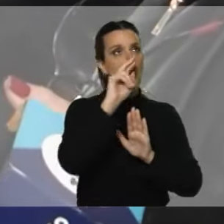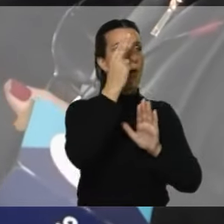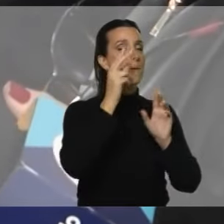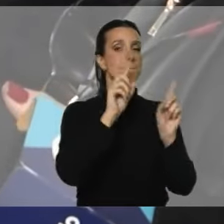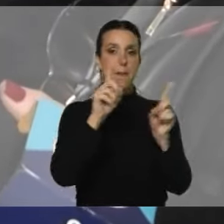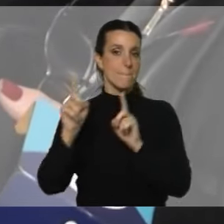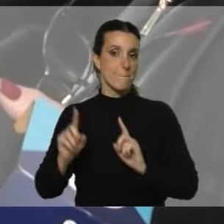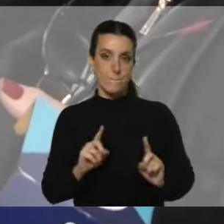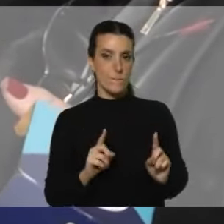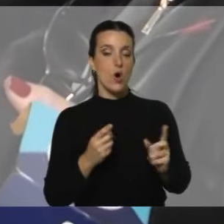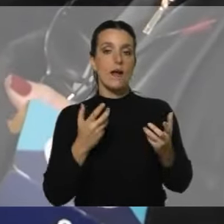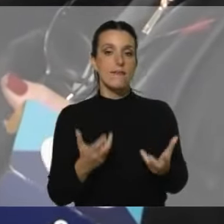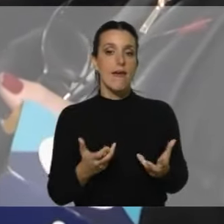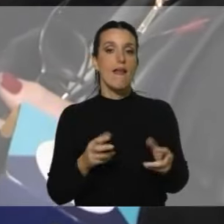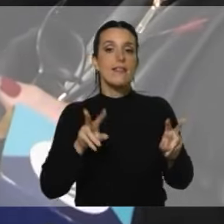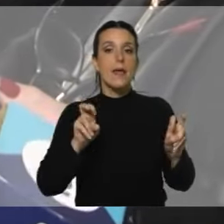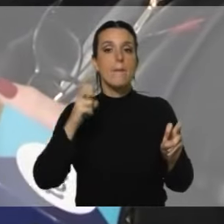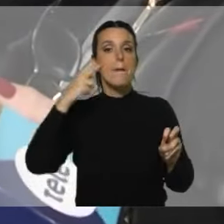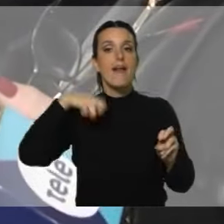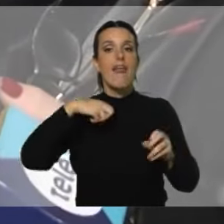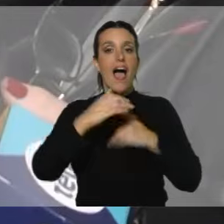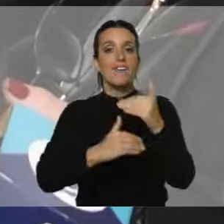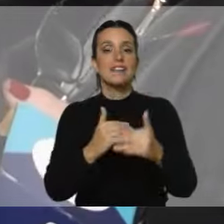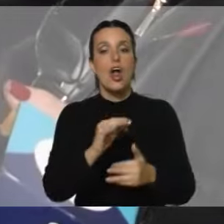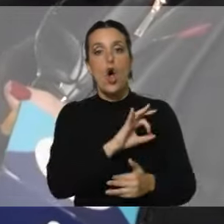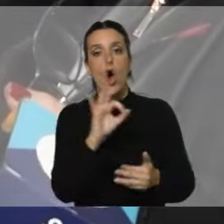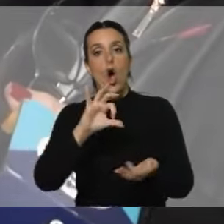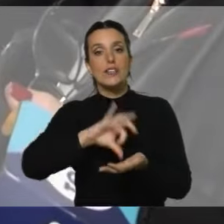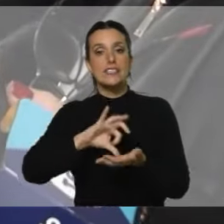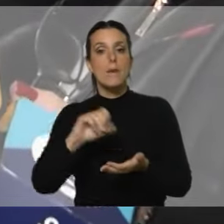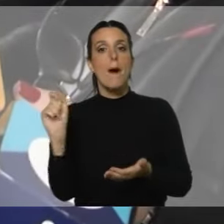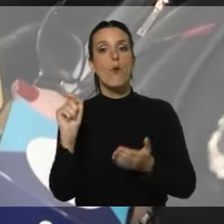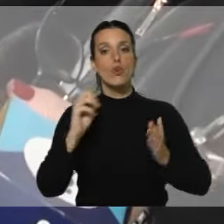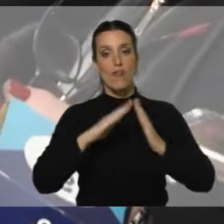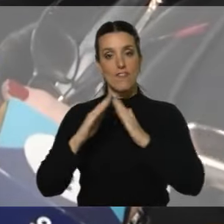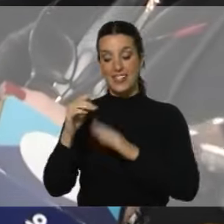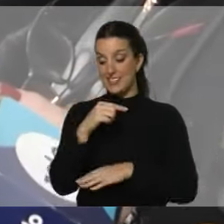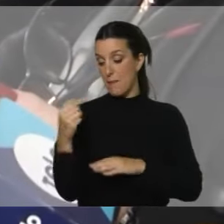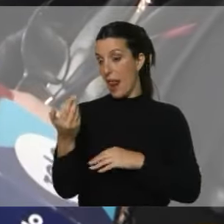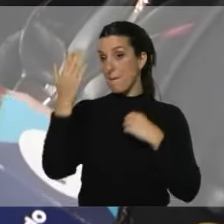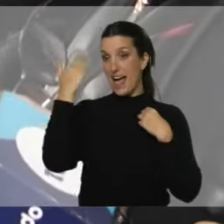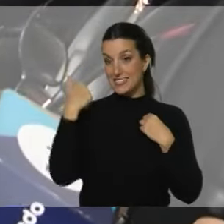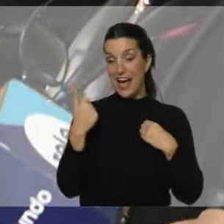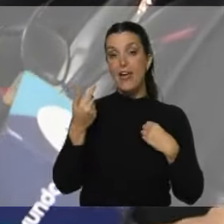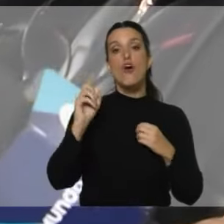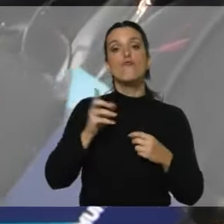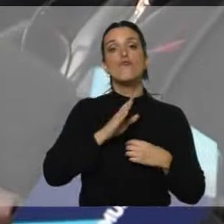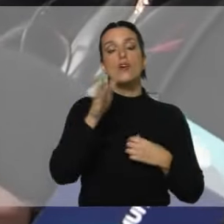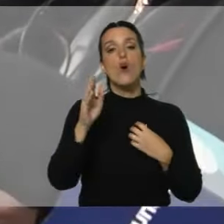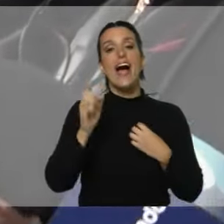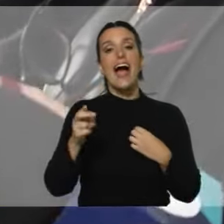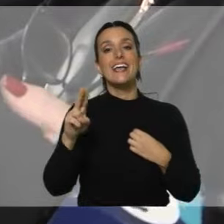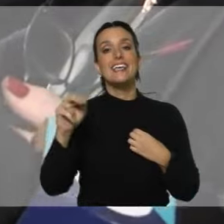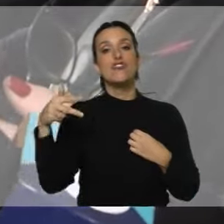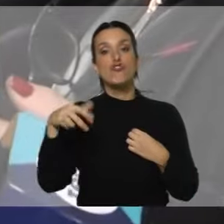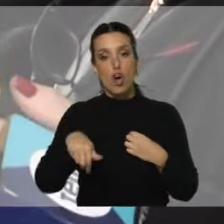en lo que tiene que ver con este plan Avanzar o con lo que tiene que ver el sistema público de viviendas, ya que la semana pasada estuvimos en Guichón también entregando